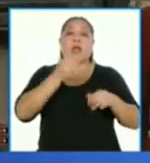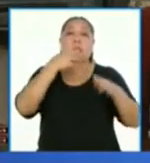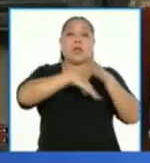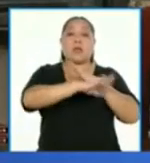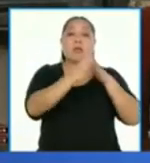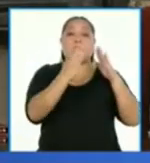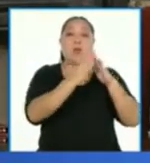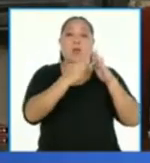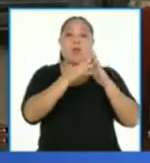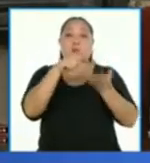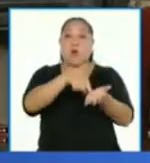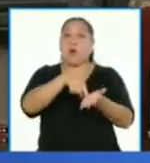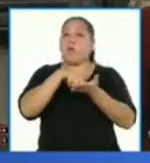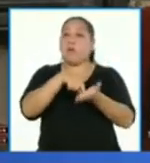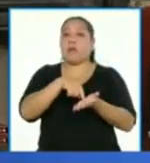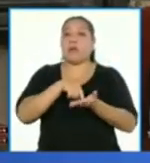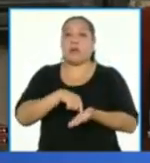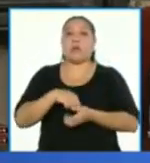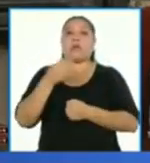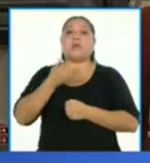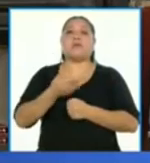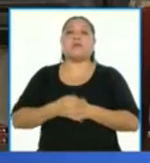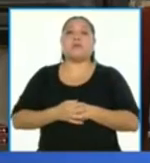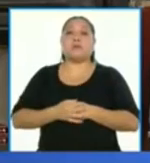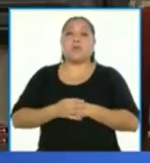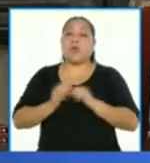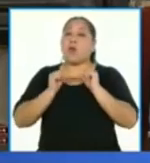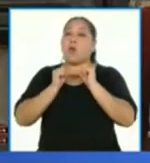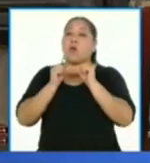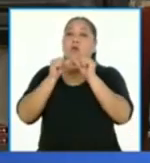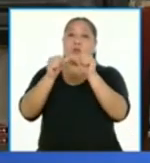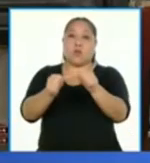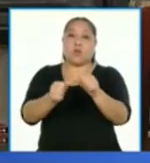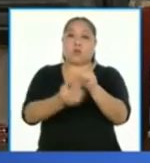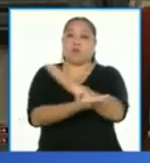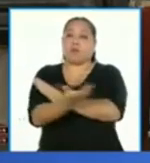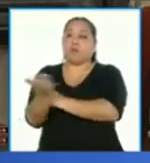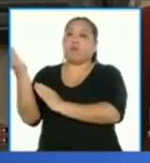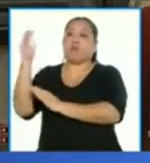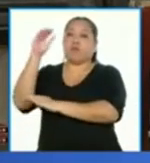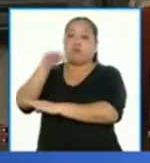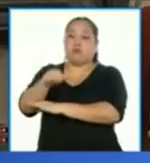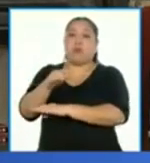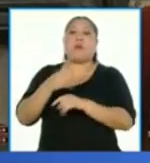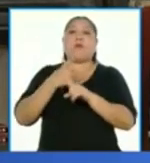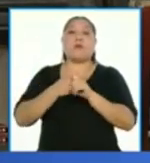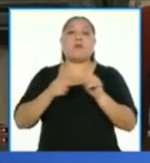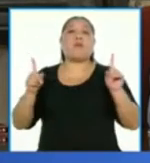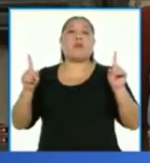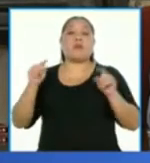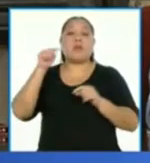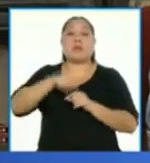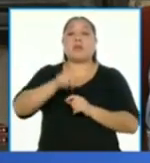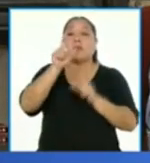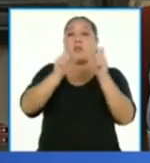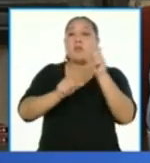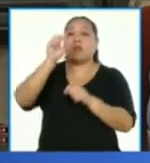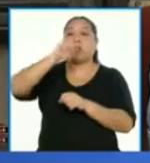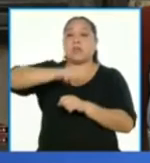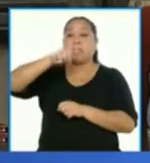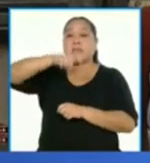social obligatoria de naturaleza permanente con excepción de aquellas actividades esenciales